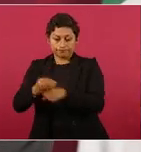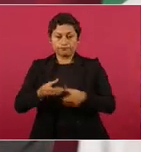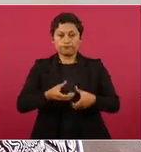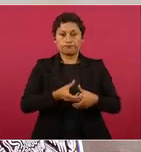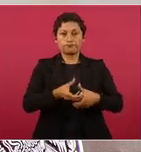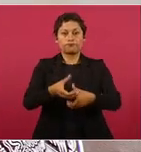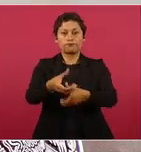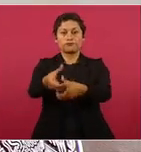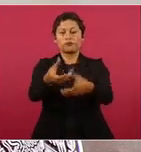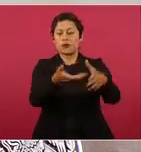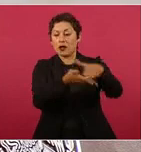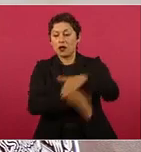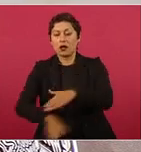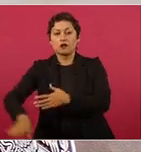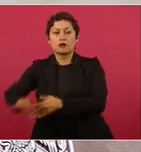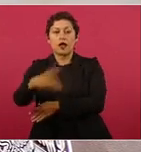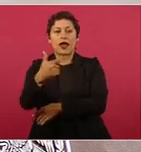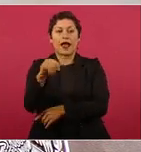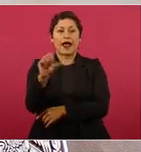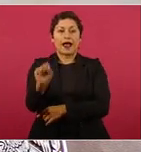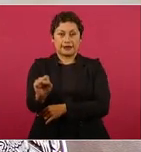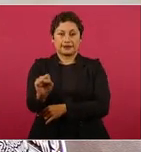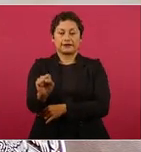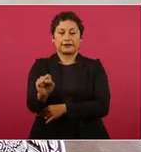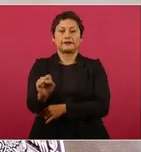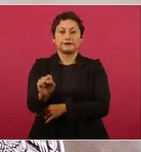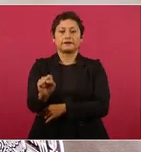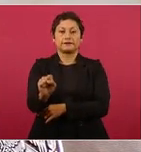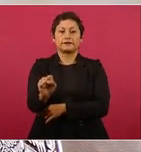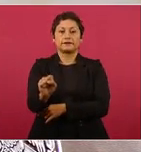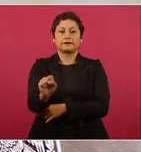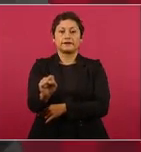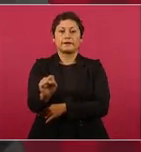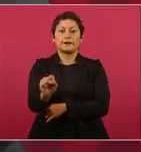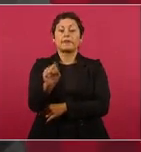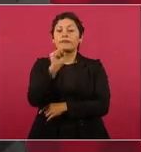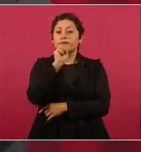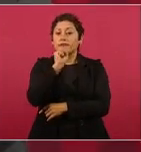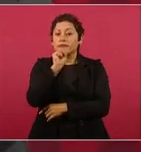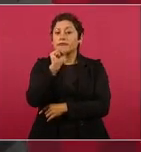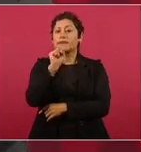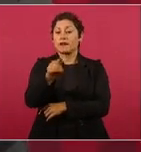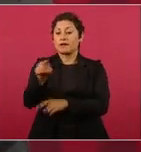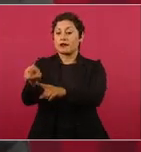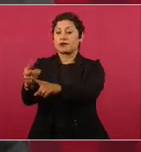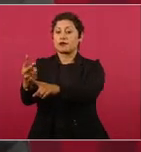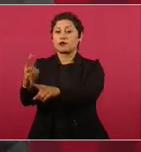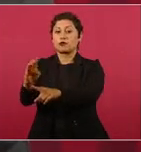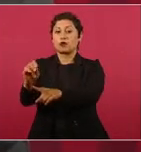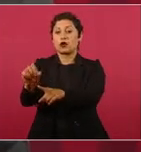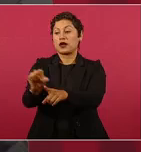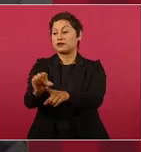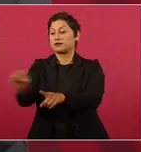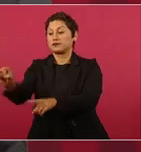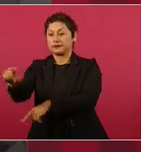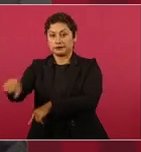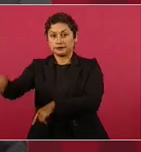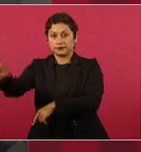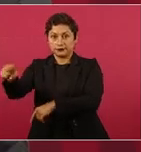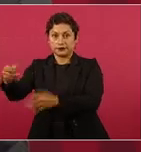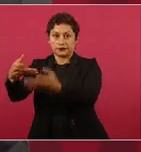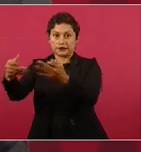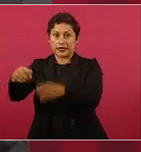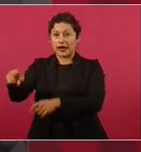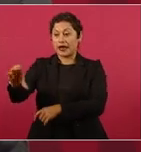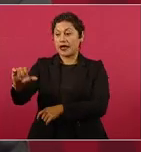se van a utilizar los gasoductos terrestres de Dos Bocas a Cactus, de